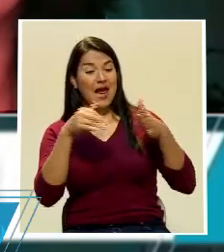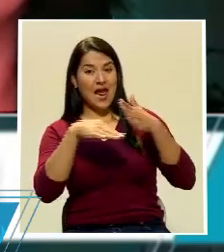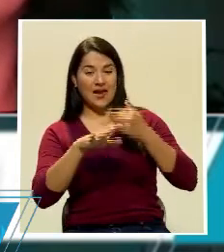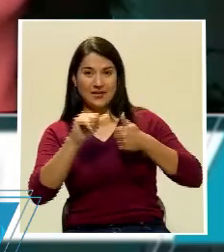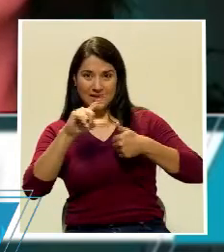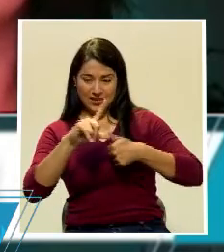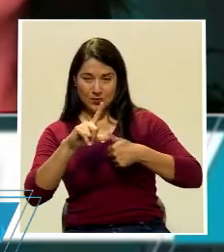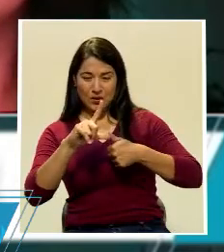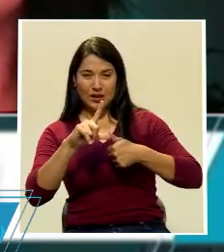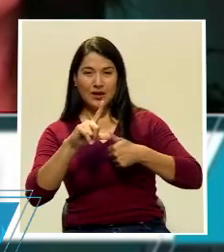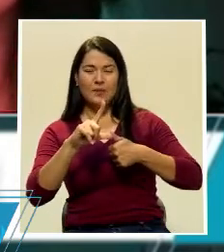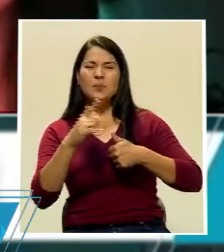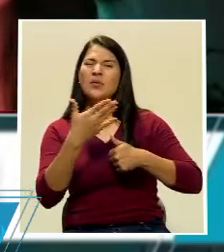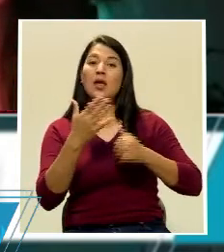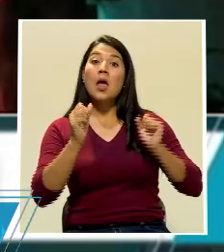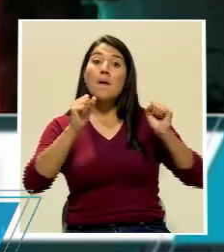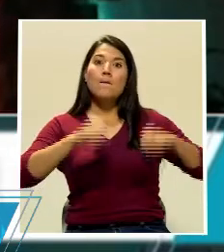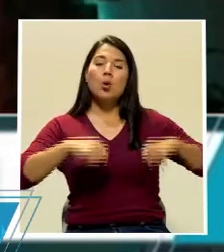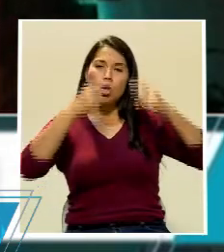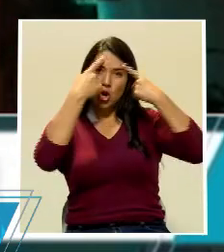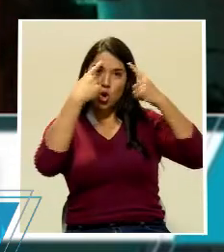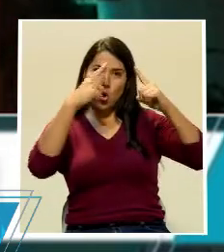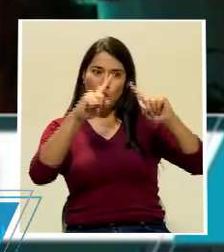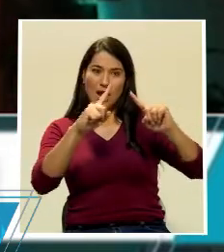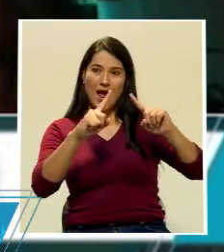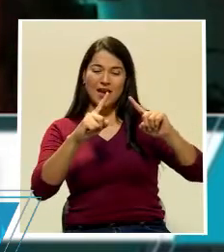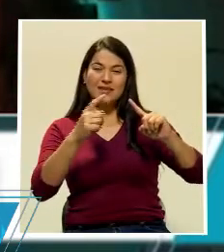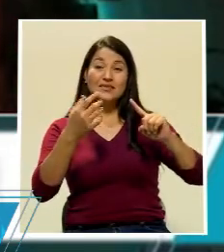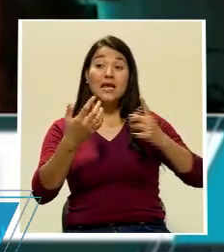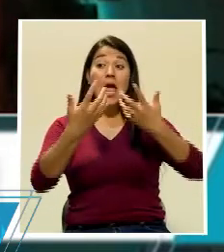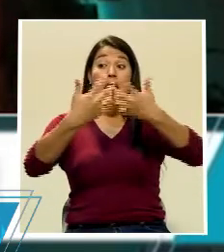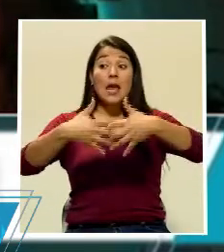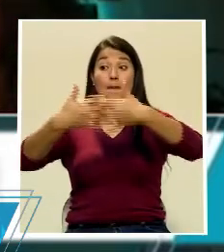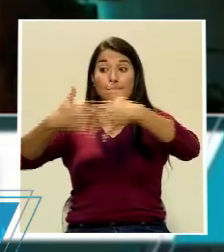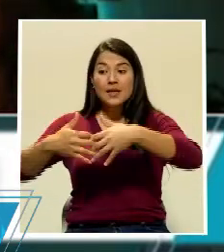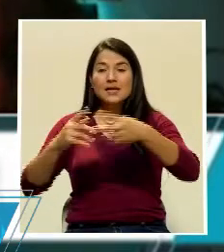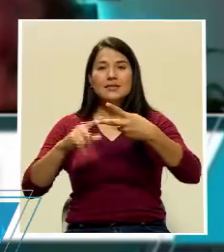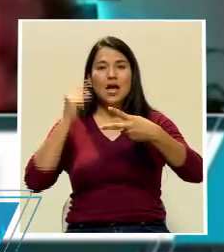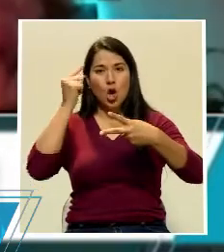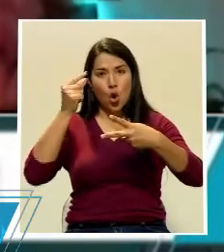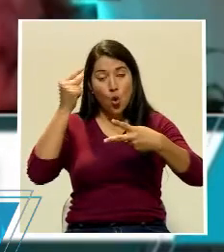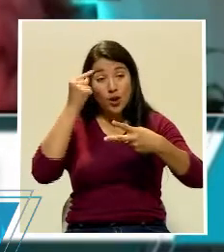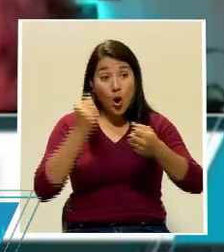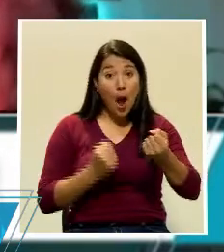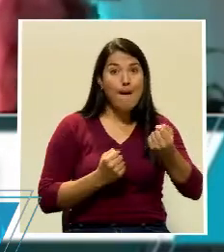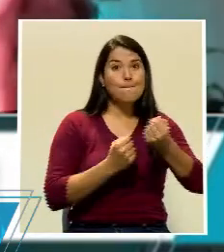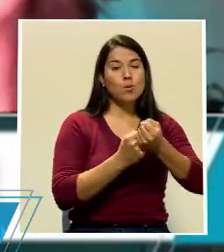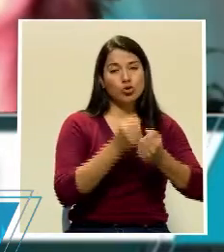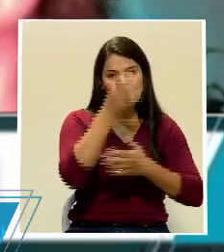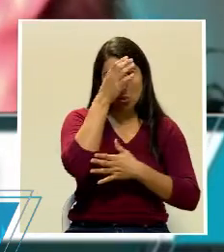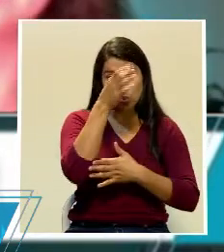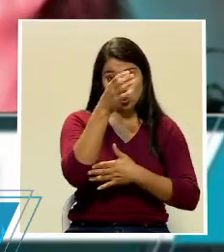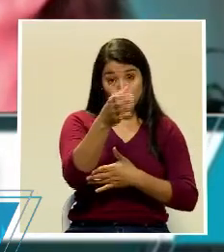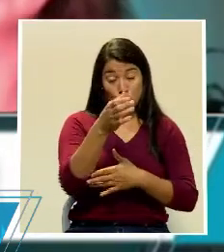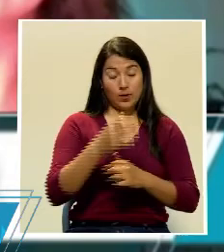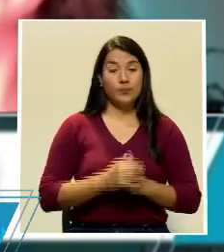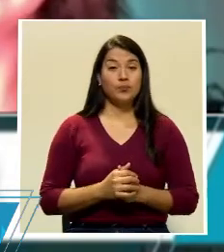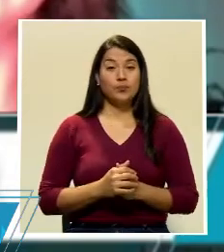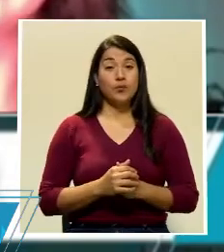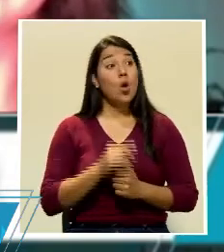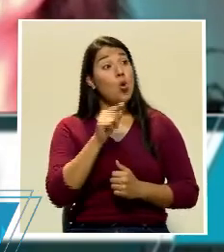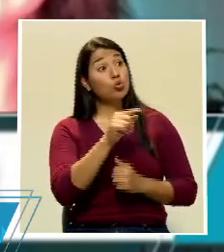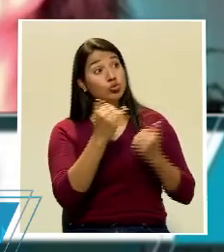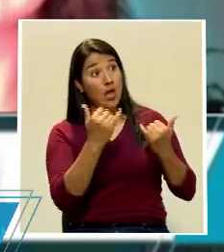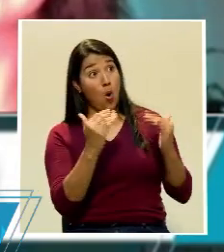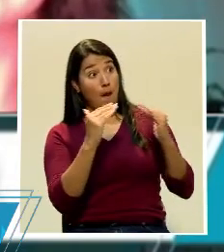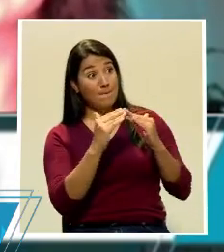Latinoamérica es lograr el apoyo de las empresas y del Estado para la cultura. Ahora usted está viviendo